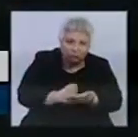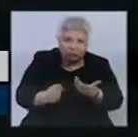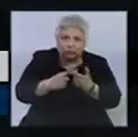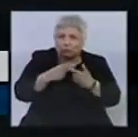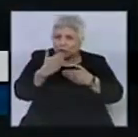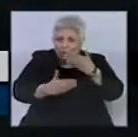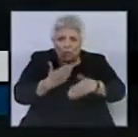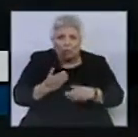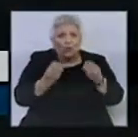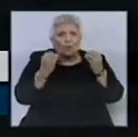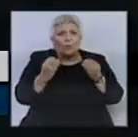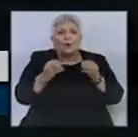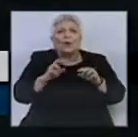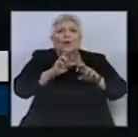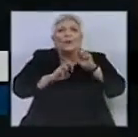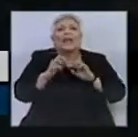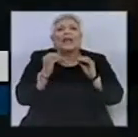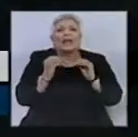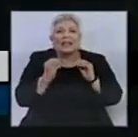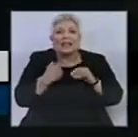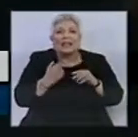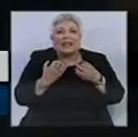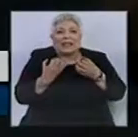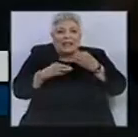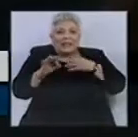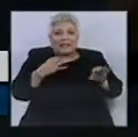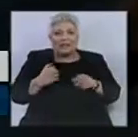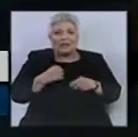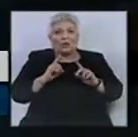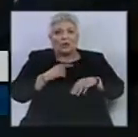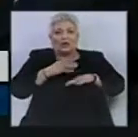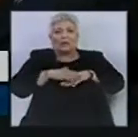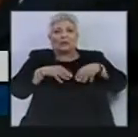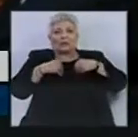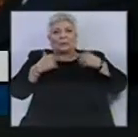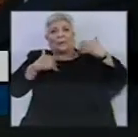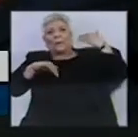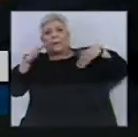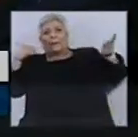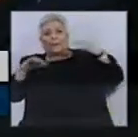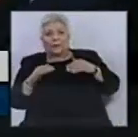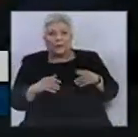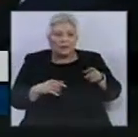cuando el suelo sus responsabilidades y en contra social igual